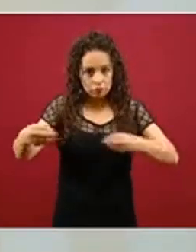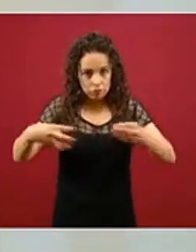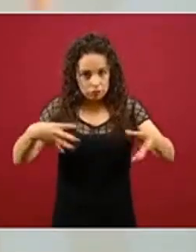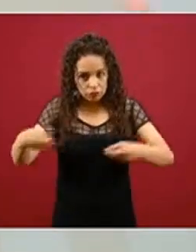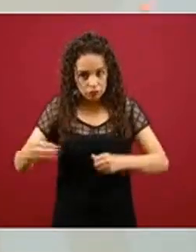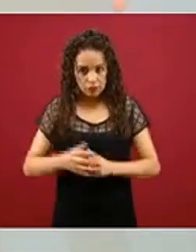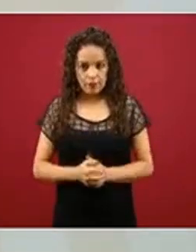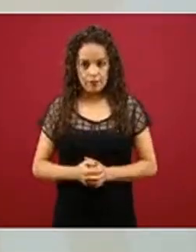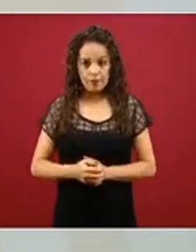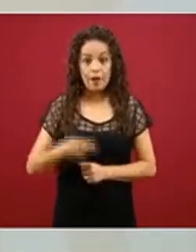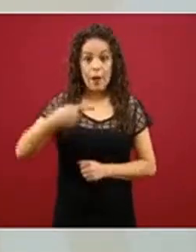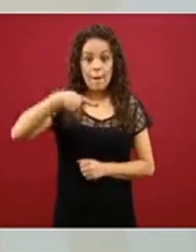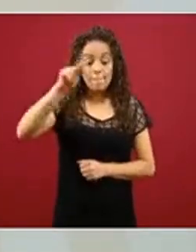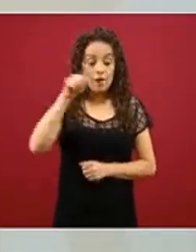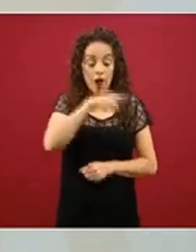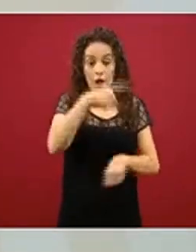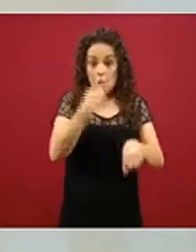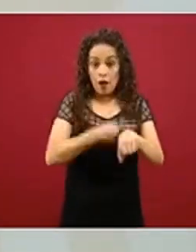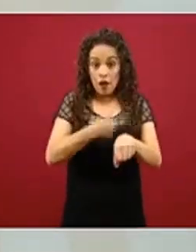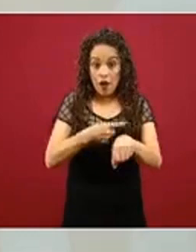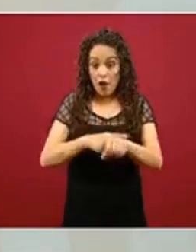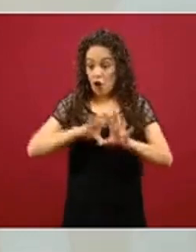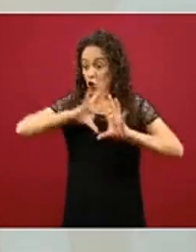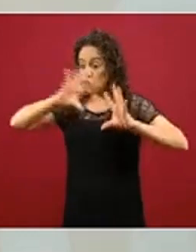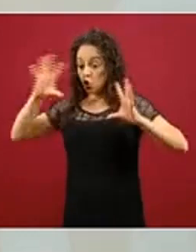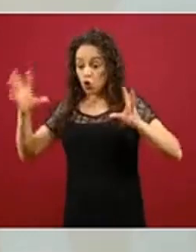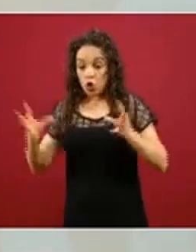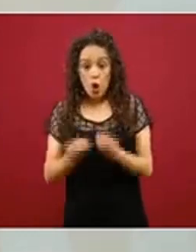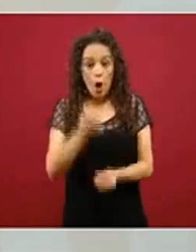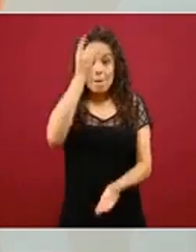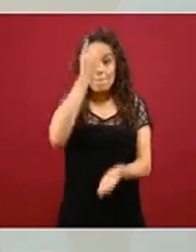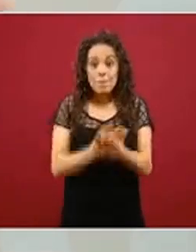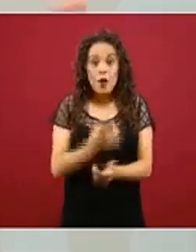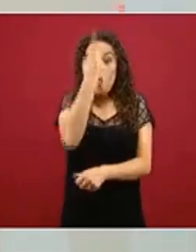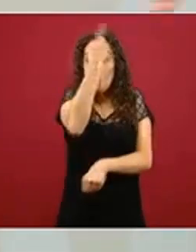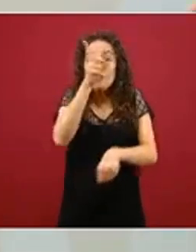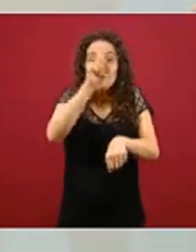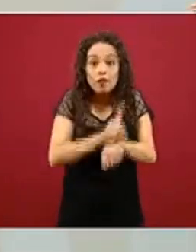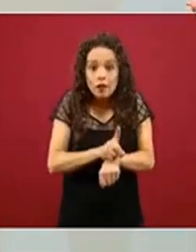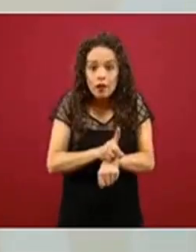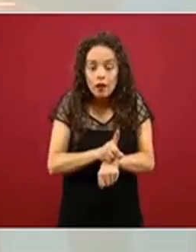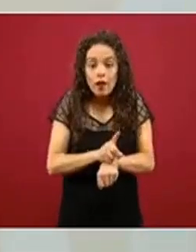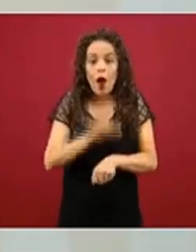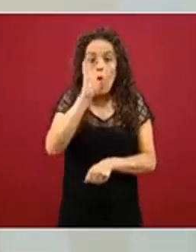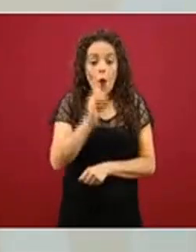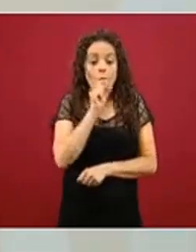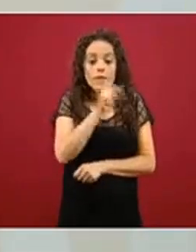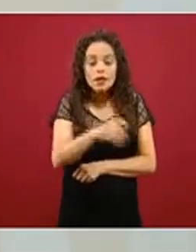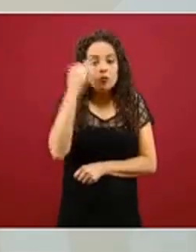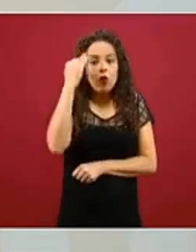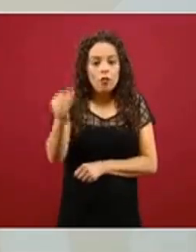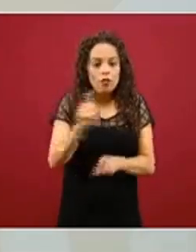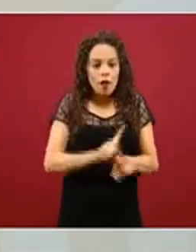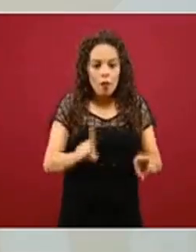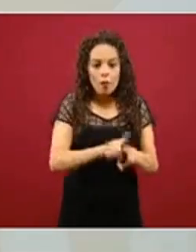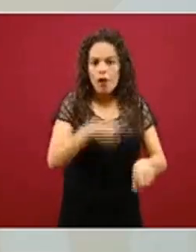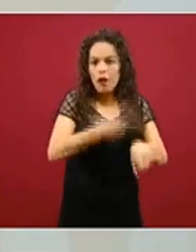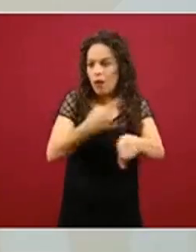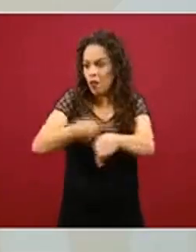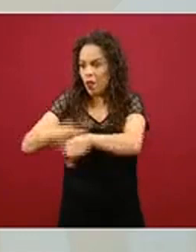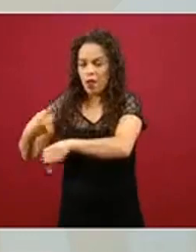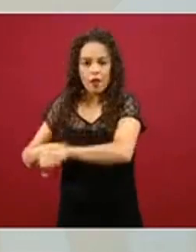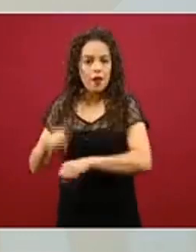manera diferida, se van pasando para fechas posteriores. ¿El éxito en qué